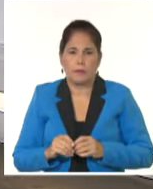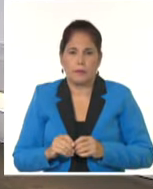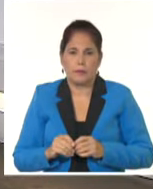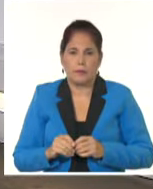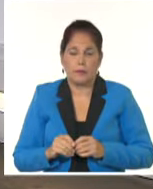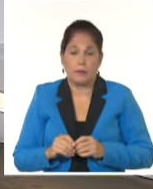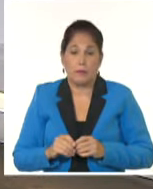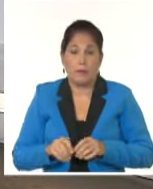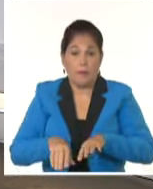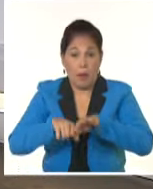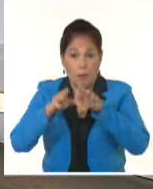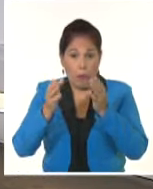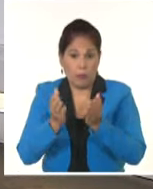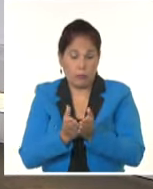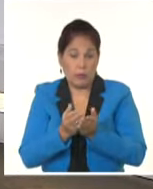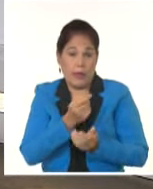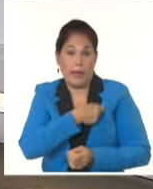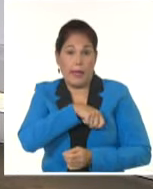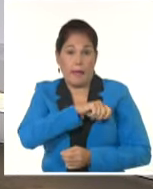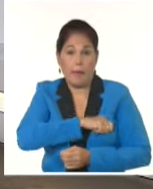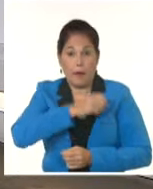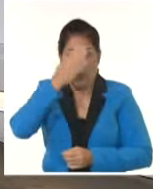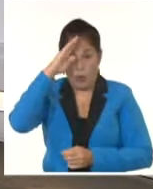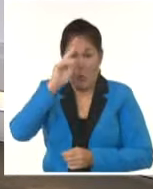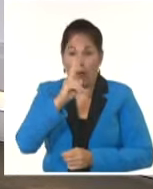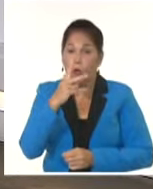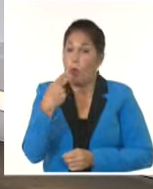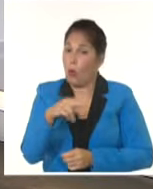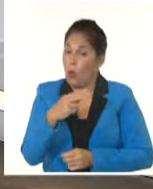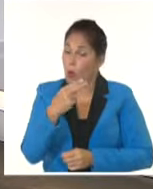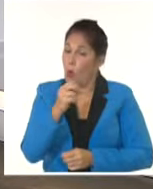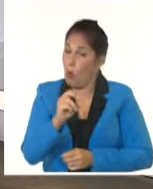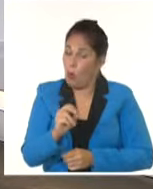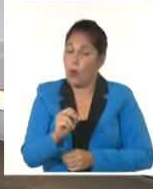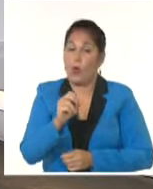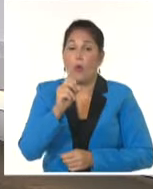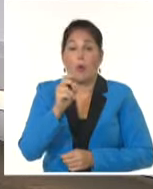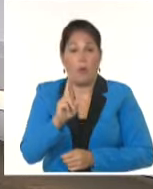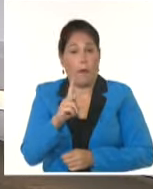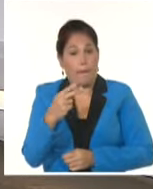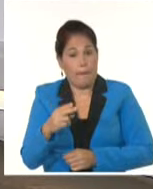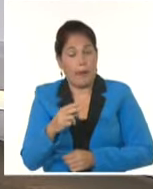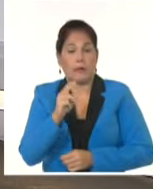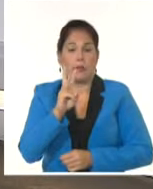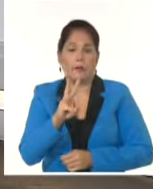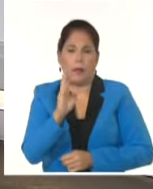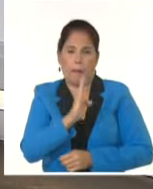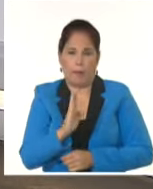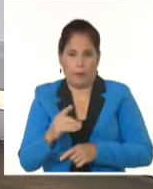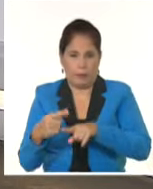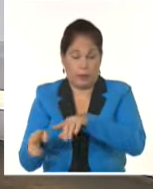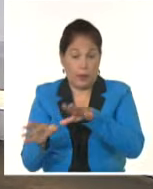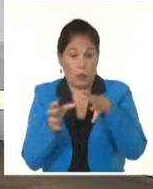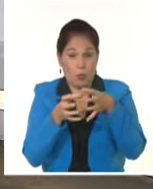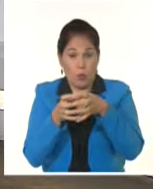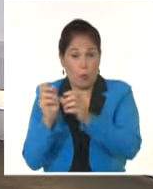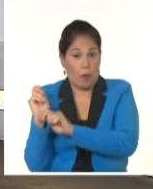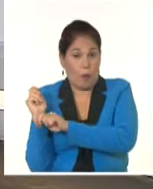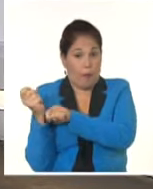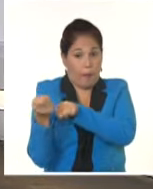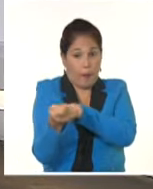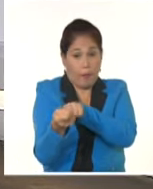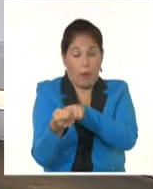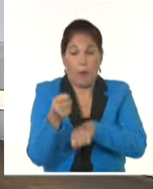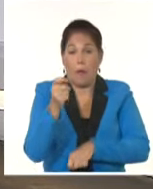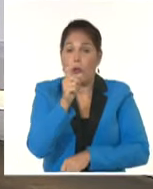pasado mundial en España, Cuba logró 2 de oro, 1 de plata y 3 de bronce. Del mejor hoy, el equipo Cuba al torneo Premier 12